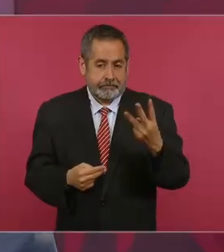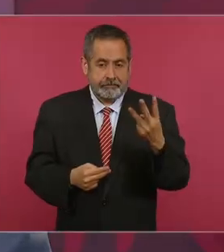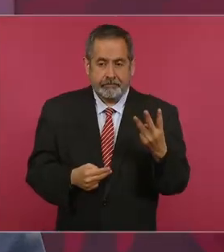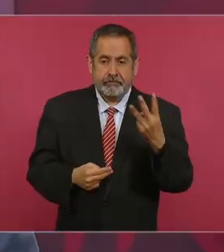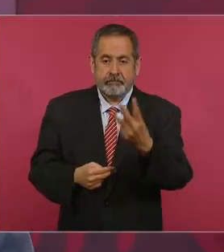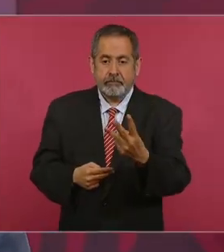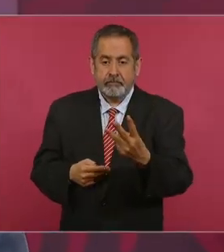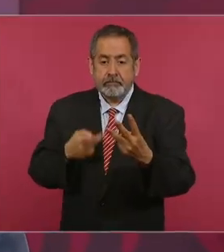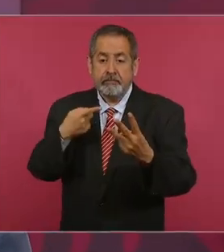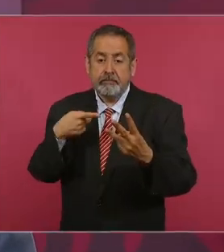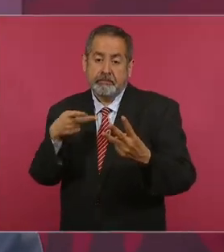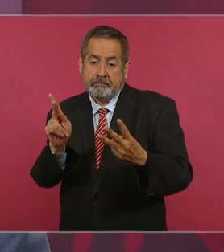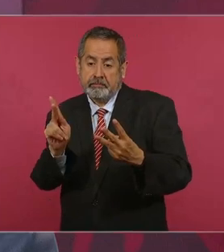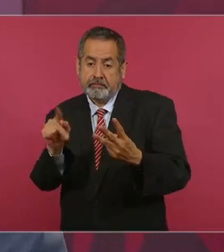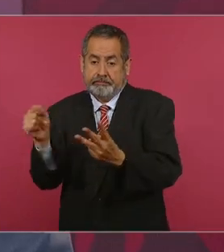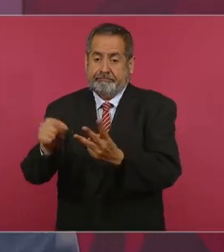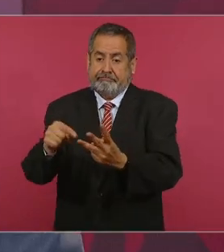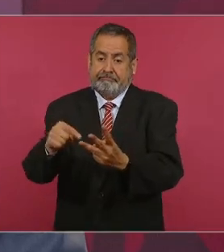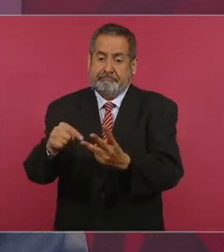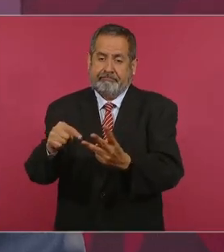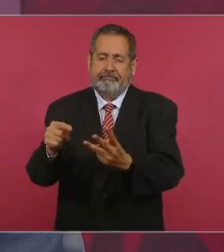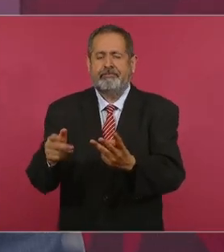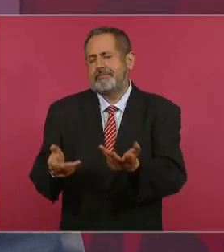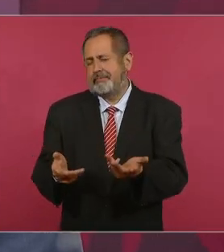pero quiero que sea